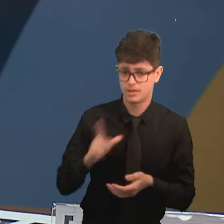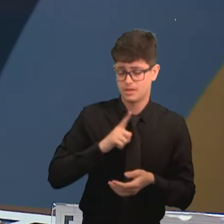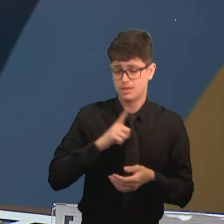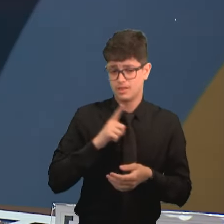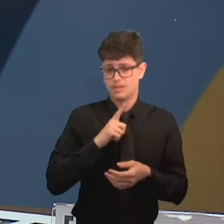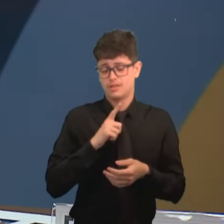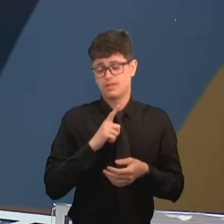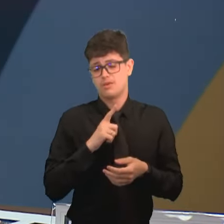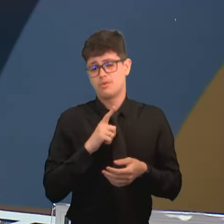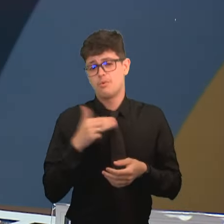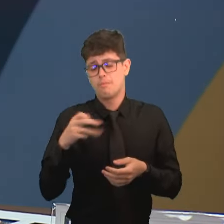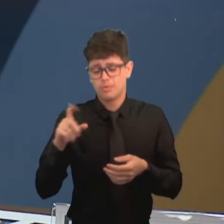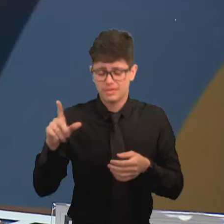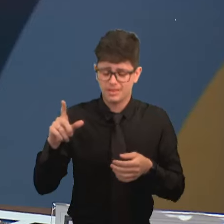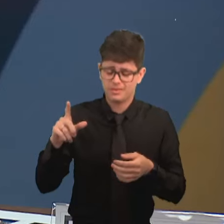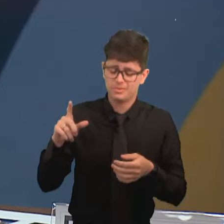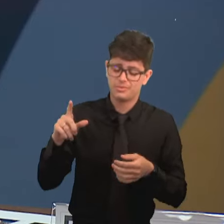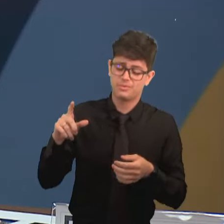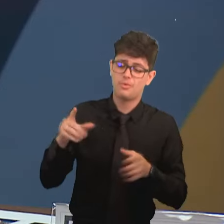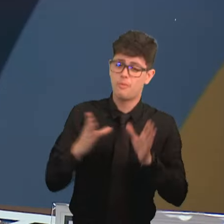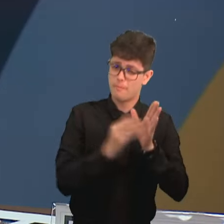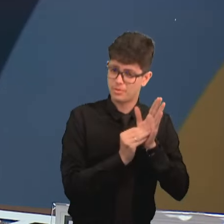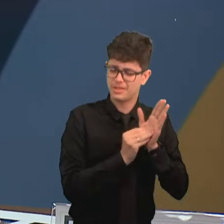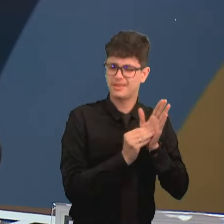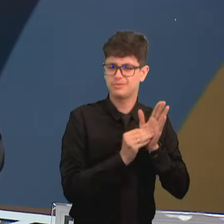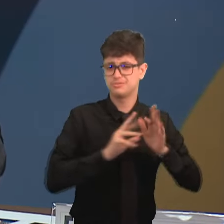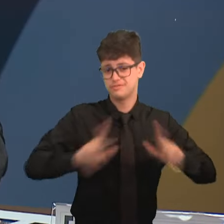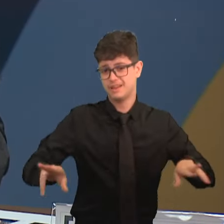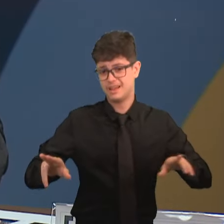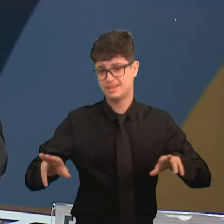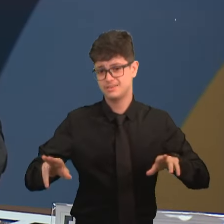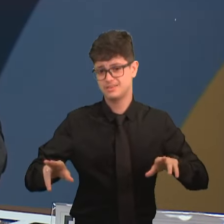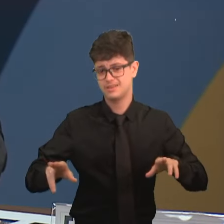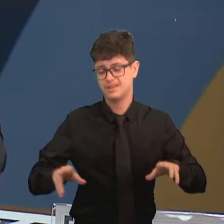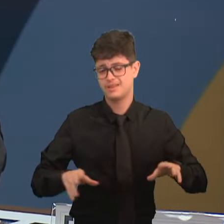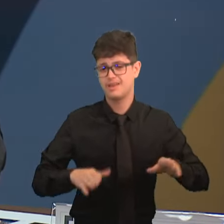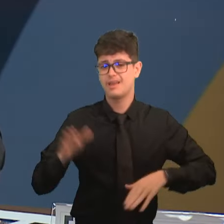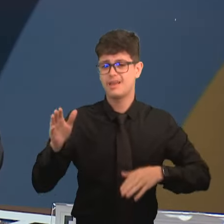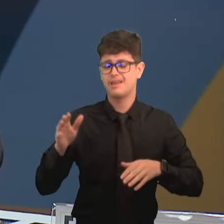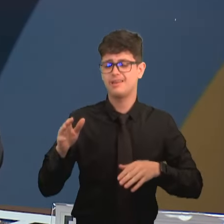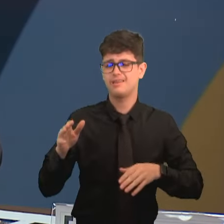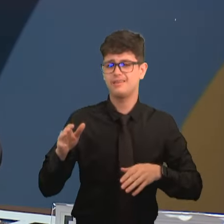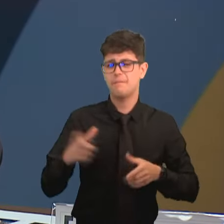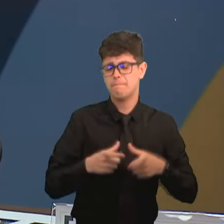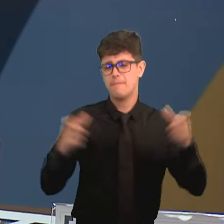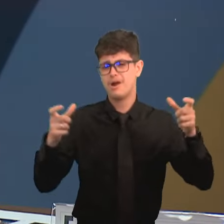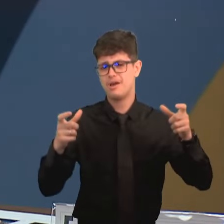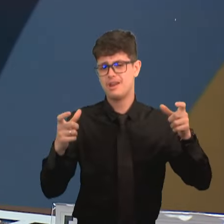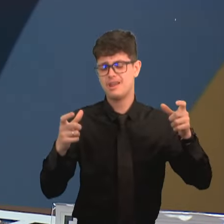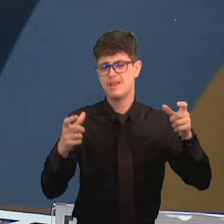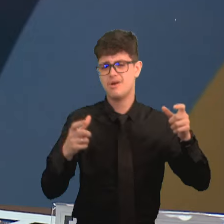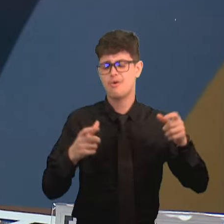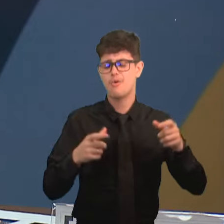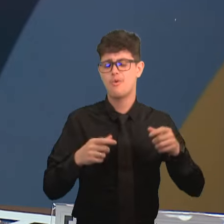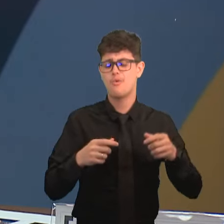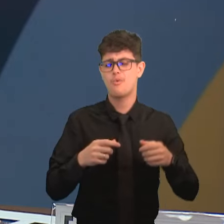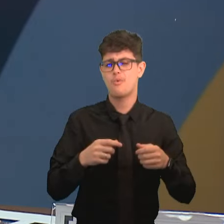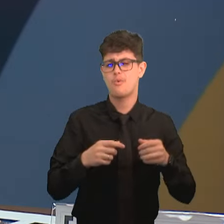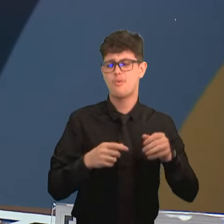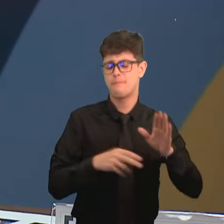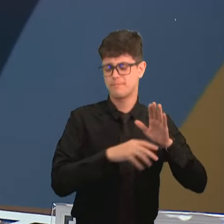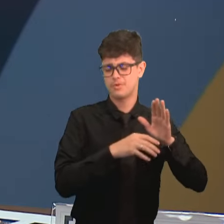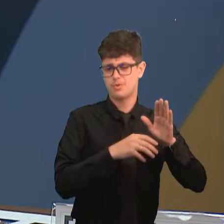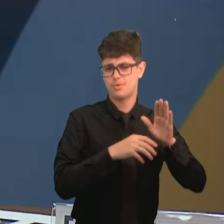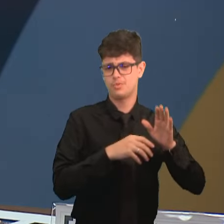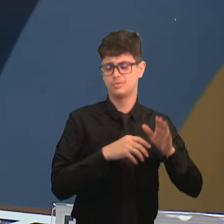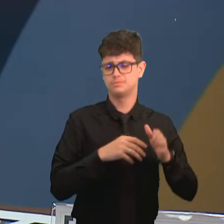que corresponde a un modelo diferente con propiedades diferentes. Y muchas veces esos modelos son desarrollados de una manera no transparente,